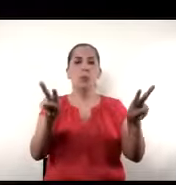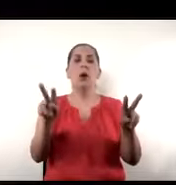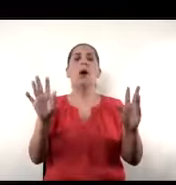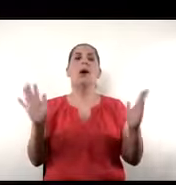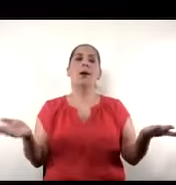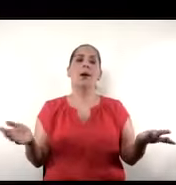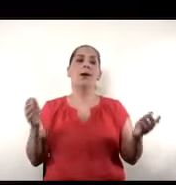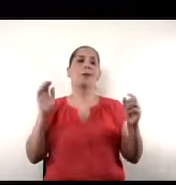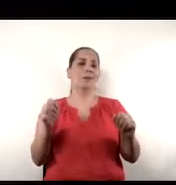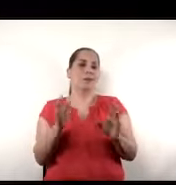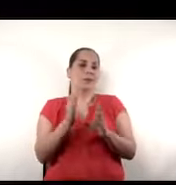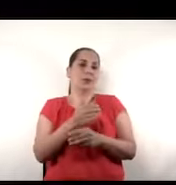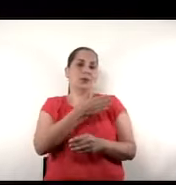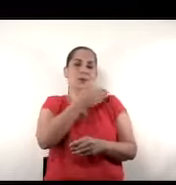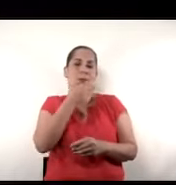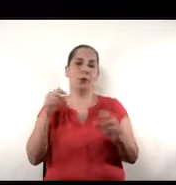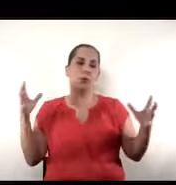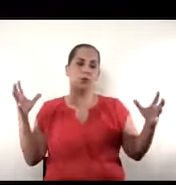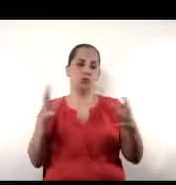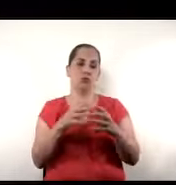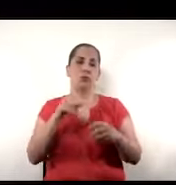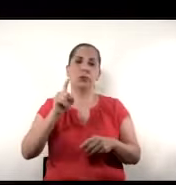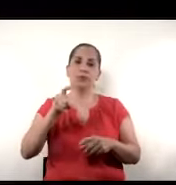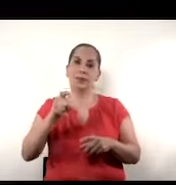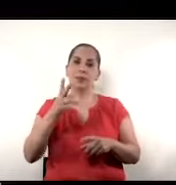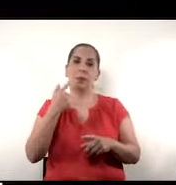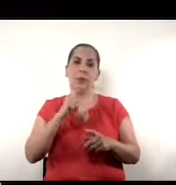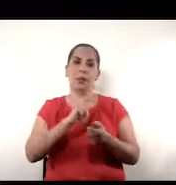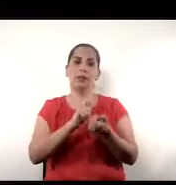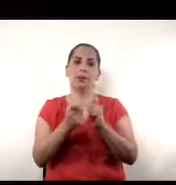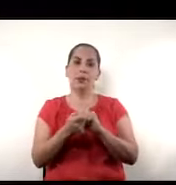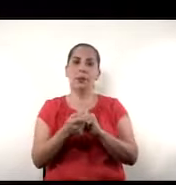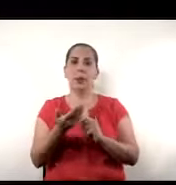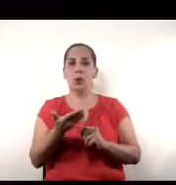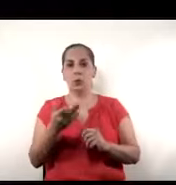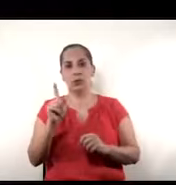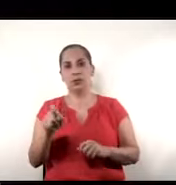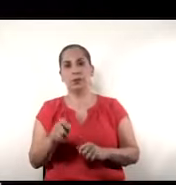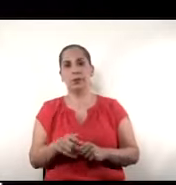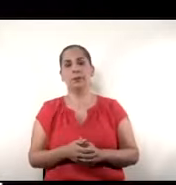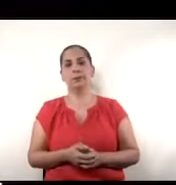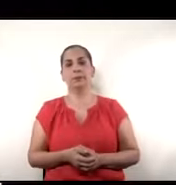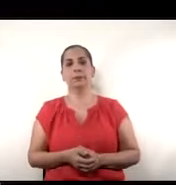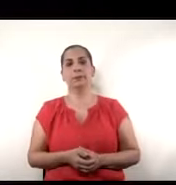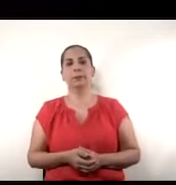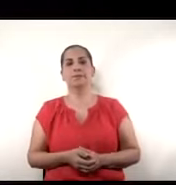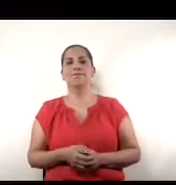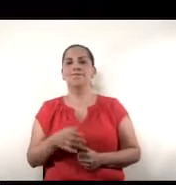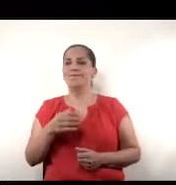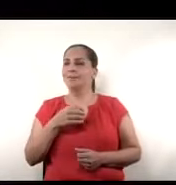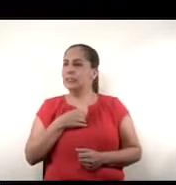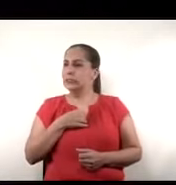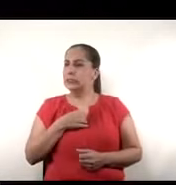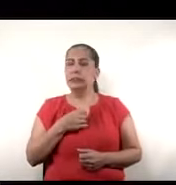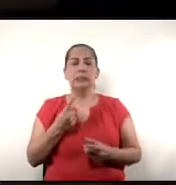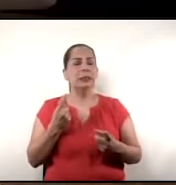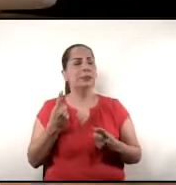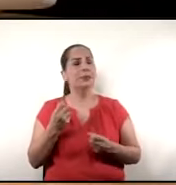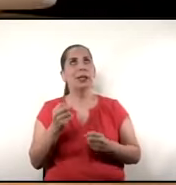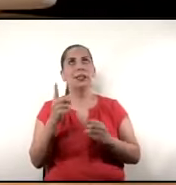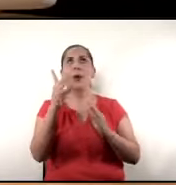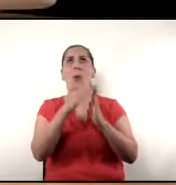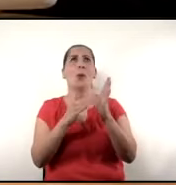posible conformar las mayorías necesarias para aquellos casos donde sí es necesaria la reforma legislativa. Me quedé con 1,000,000 de preguntas, Anely.